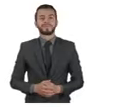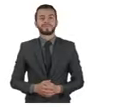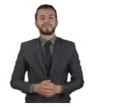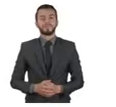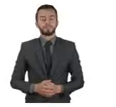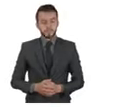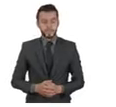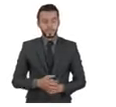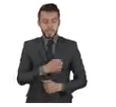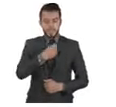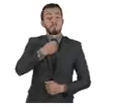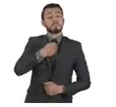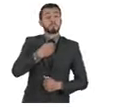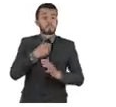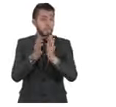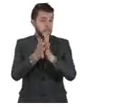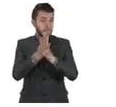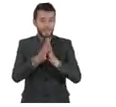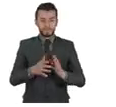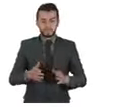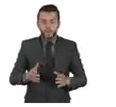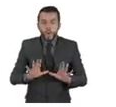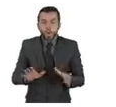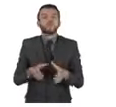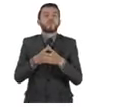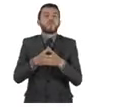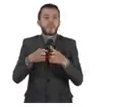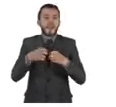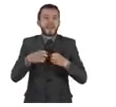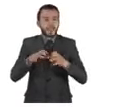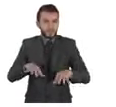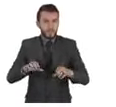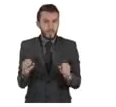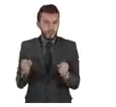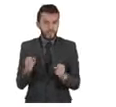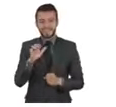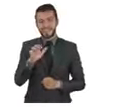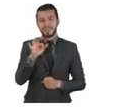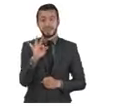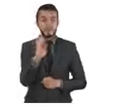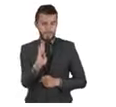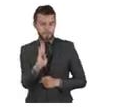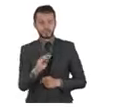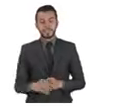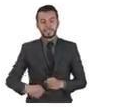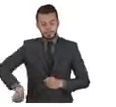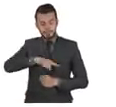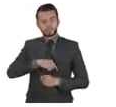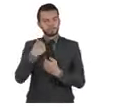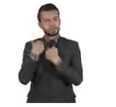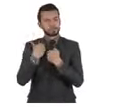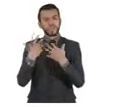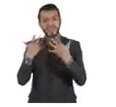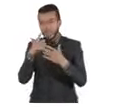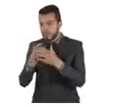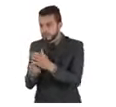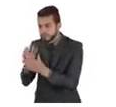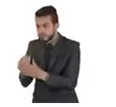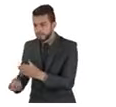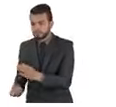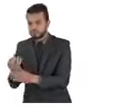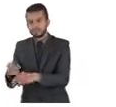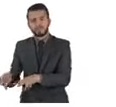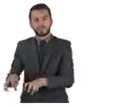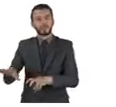Para el Grupo Energía Bogotá, las perspectivas de poder desarrollar las nuevas fuentes de energía, particularmente